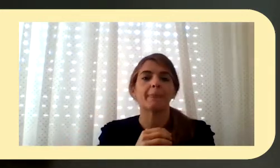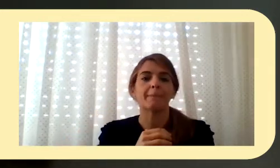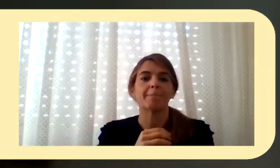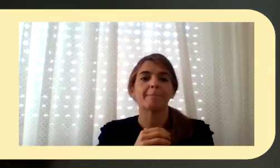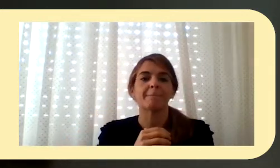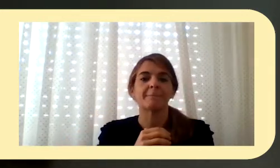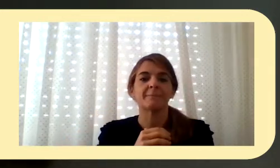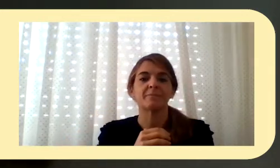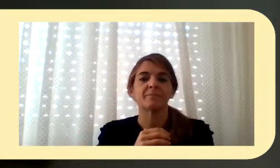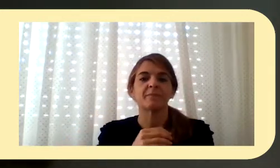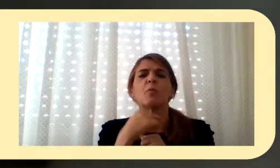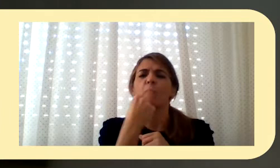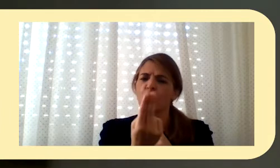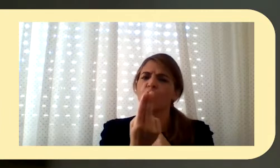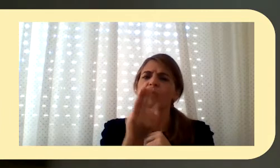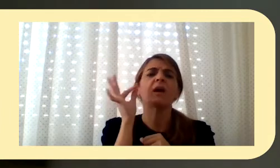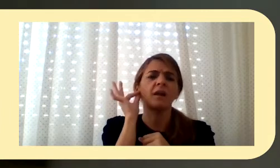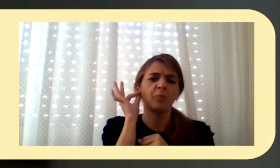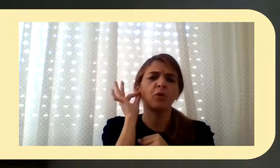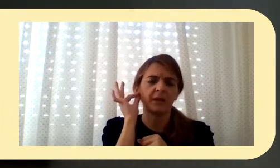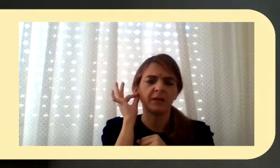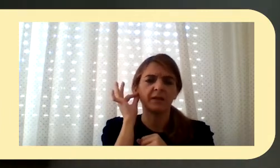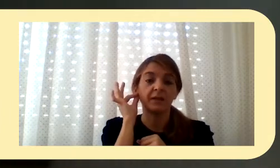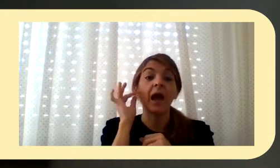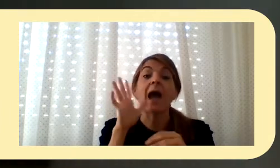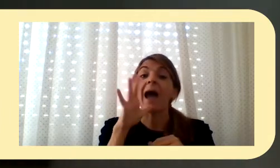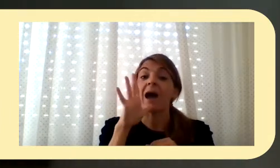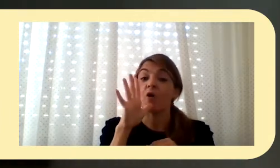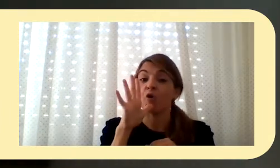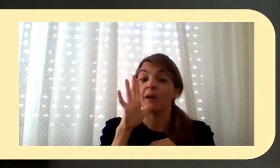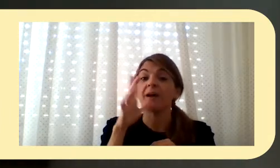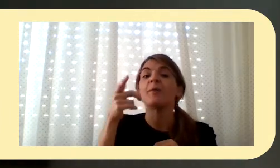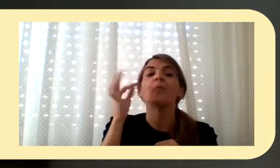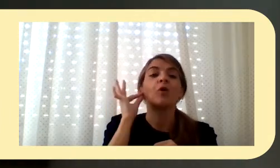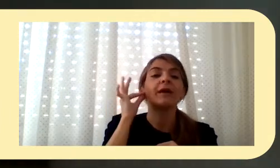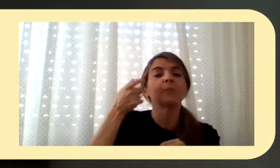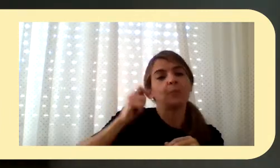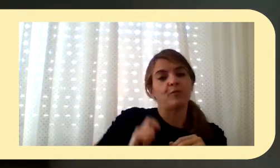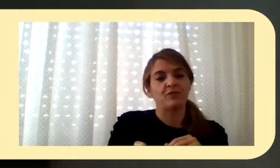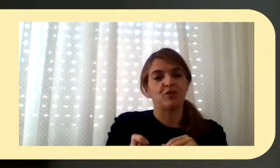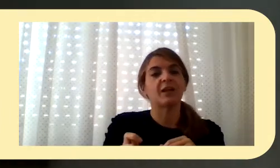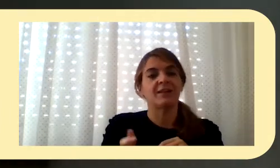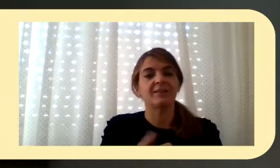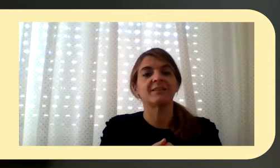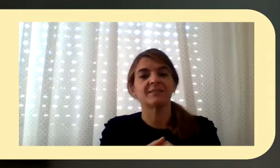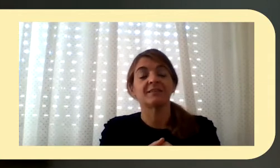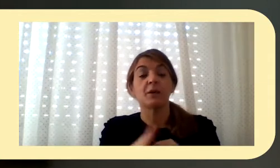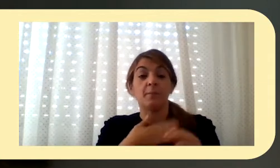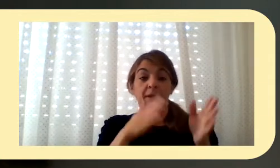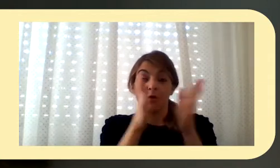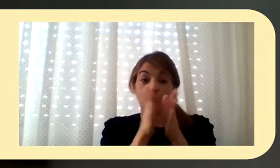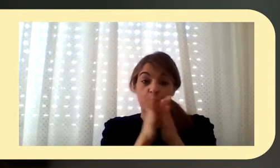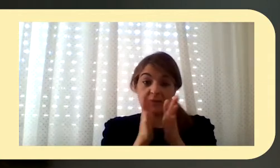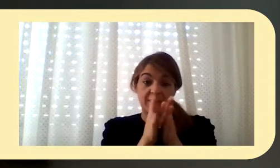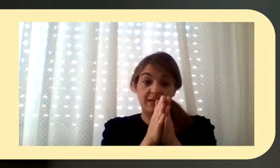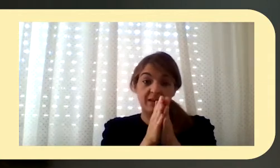dado voz a las mujeres y ahora a las y los profesionales. Mis compañeras pondrán por el